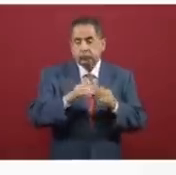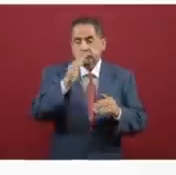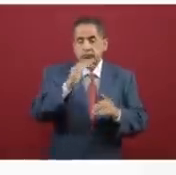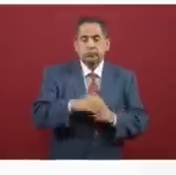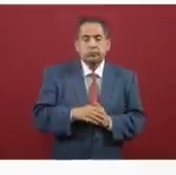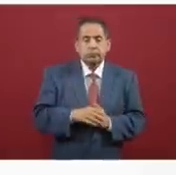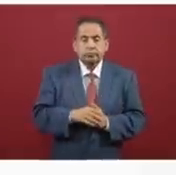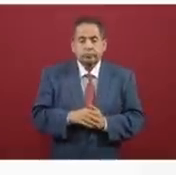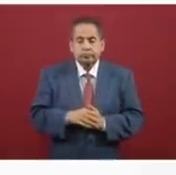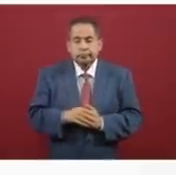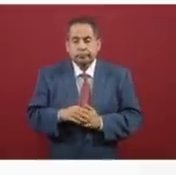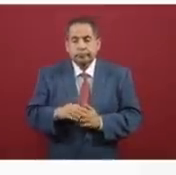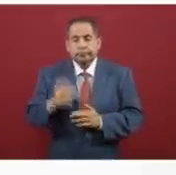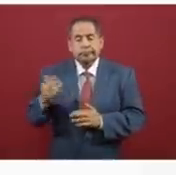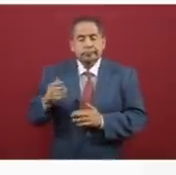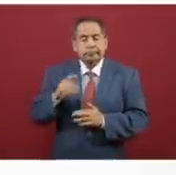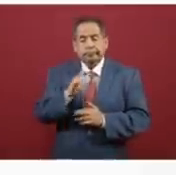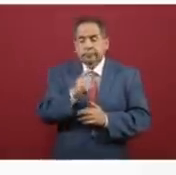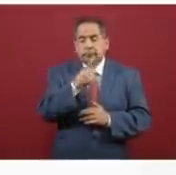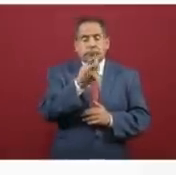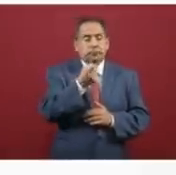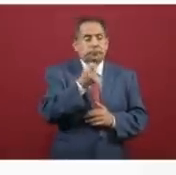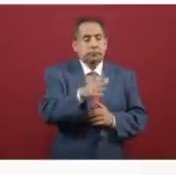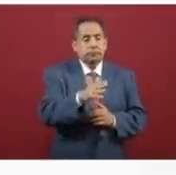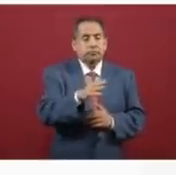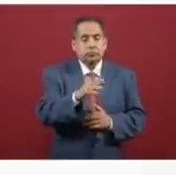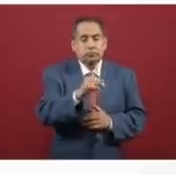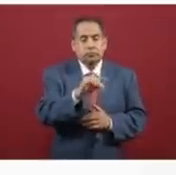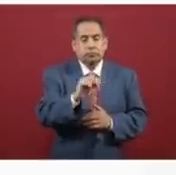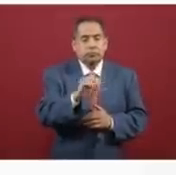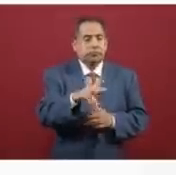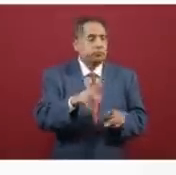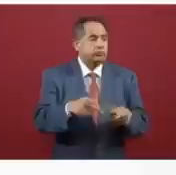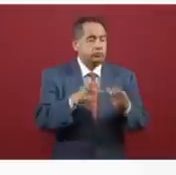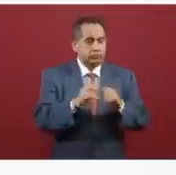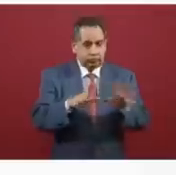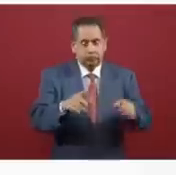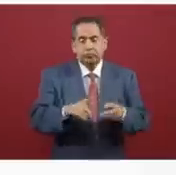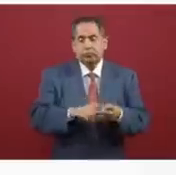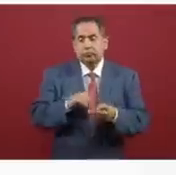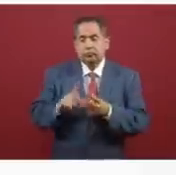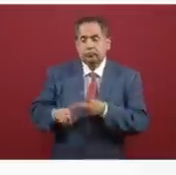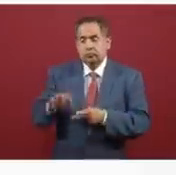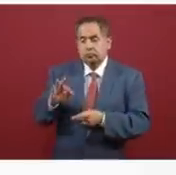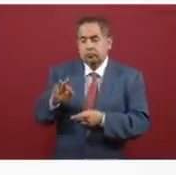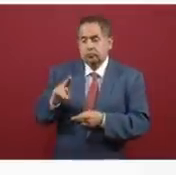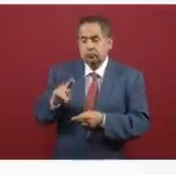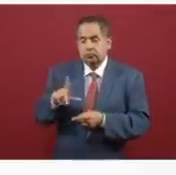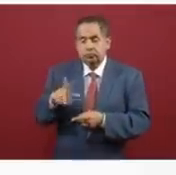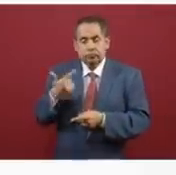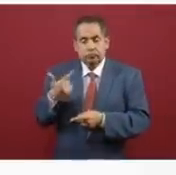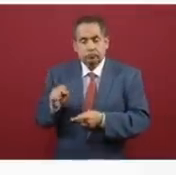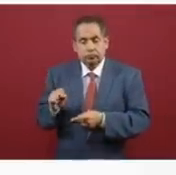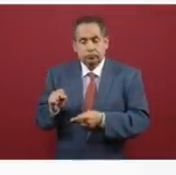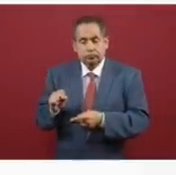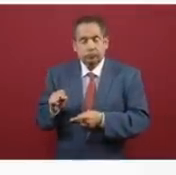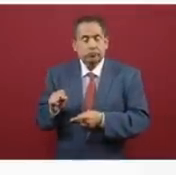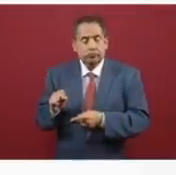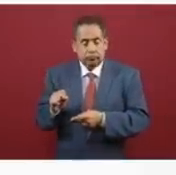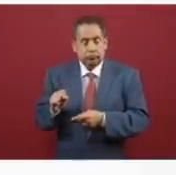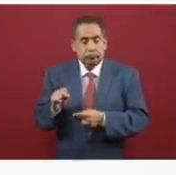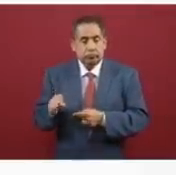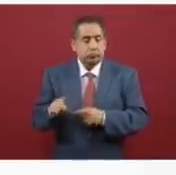21 69 por litro de diesel precio al público y full gas es